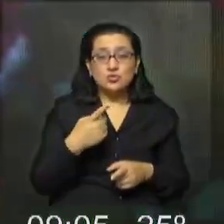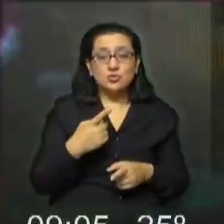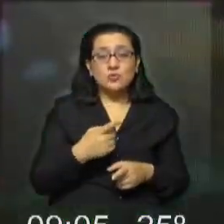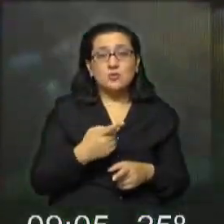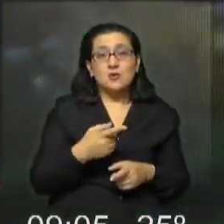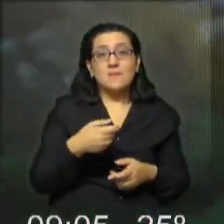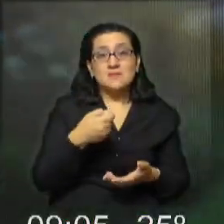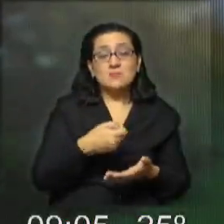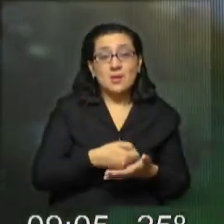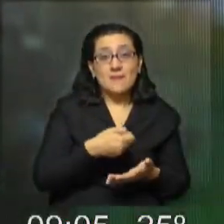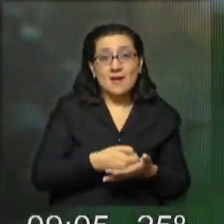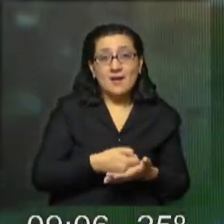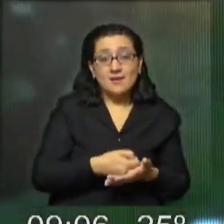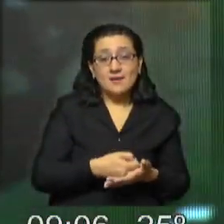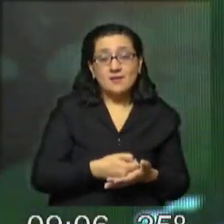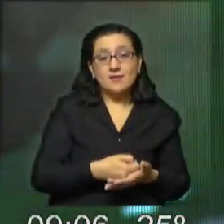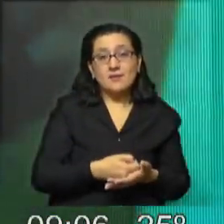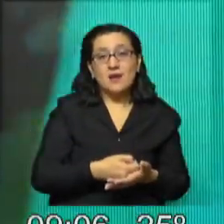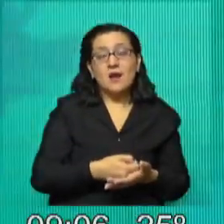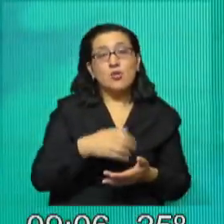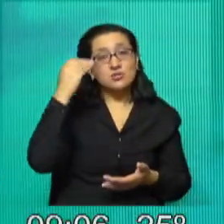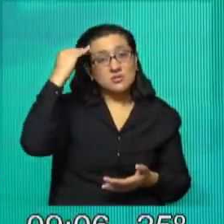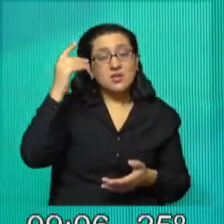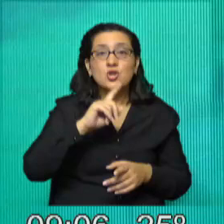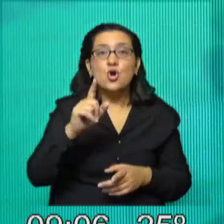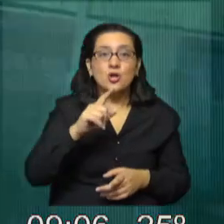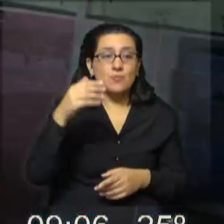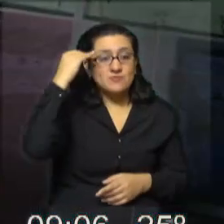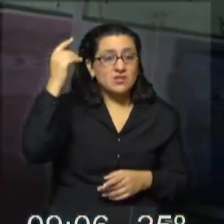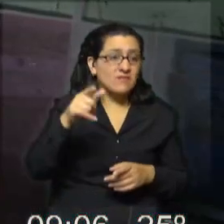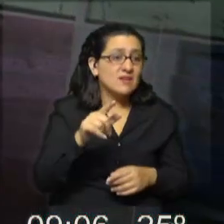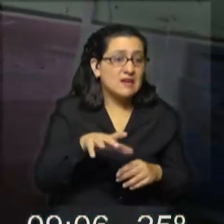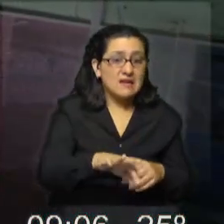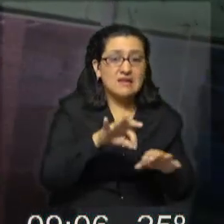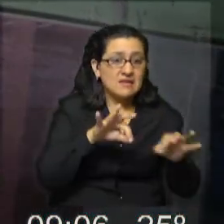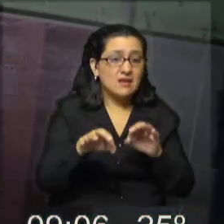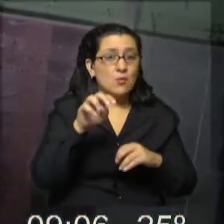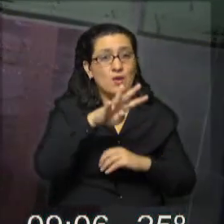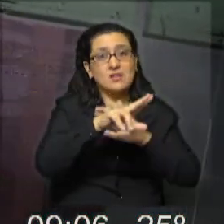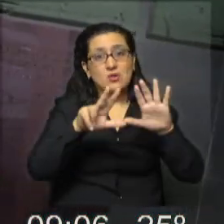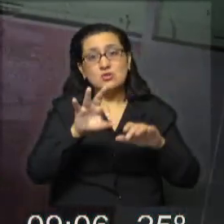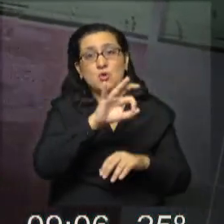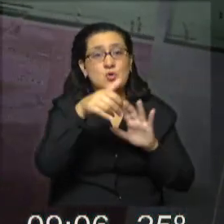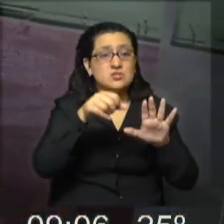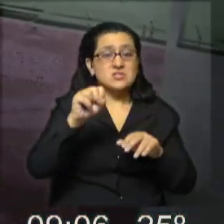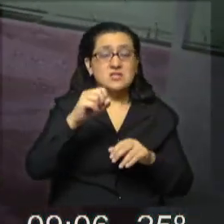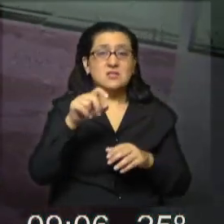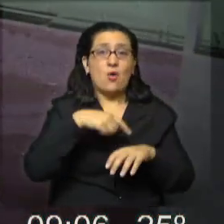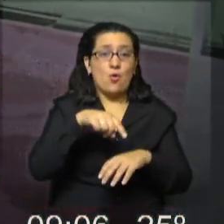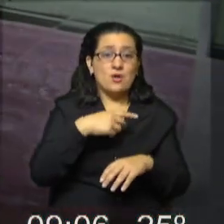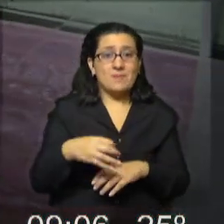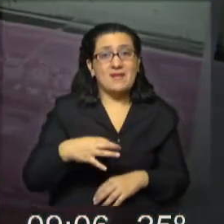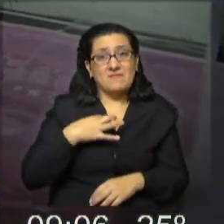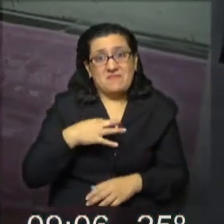unidad docente como hay que pagarla, y no que los profesores tengan que agarrar 48 horas, 50 horas, 60 horas para vivir, no vamos a poder hablar de ningún proceso